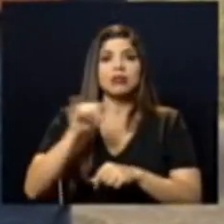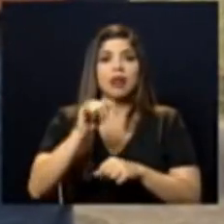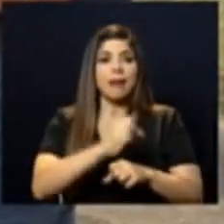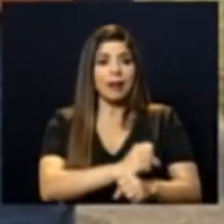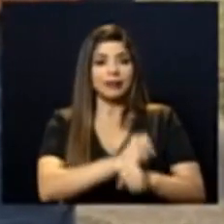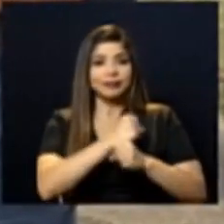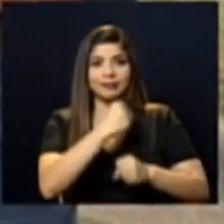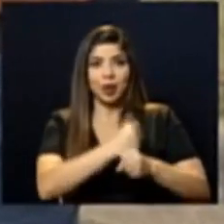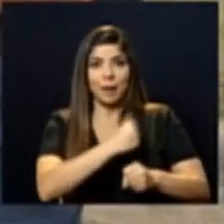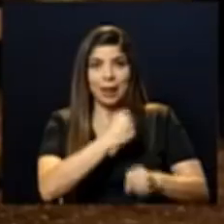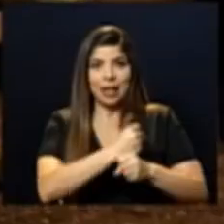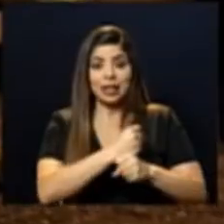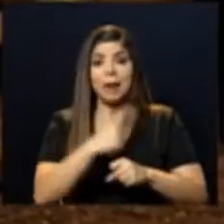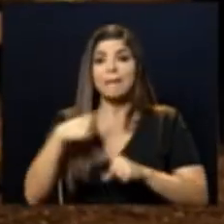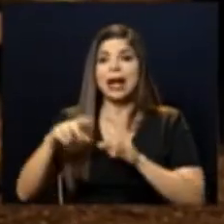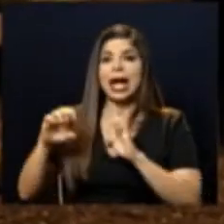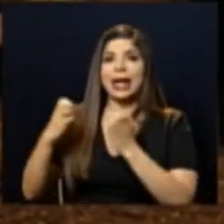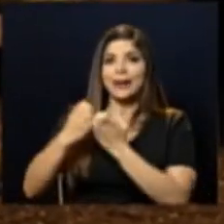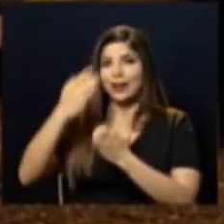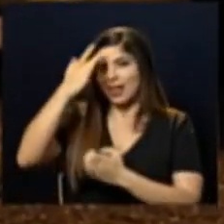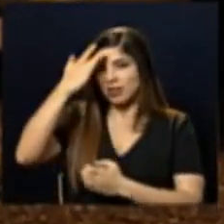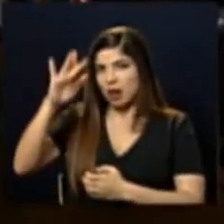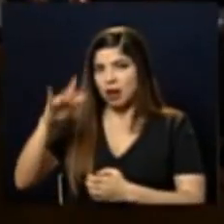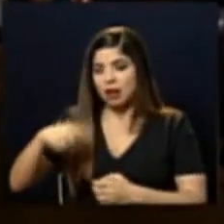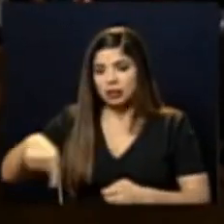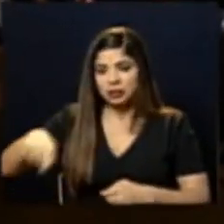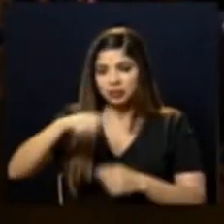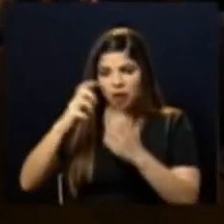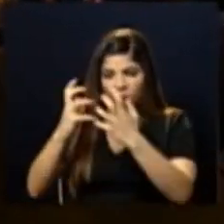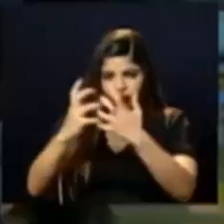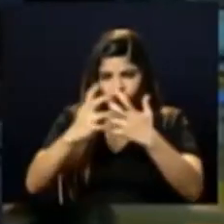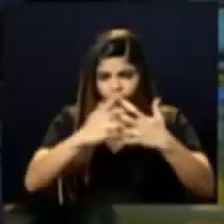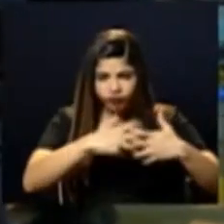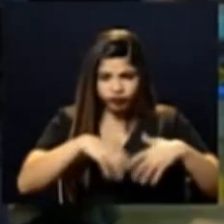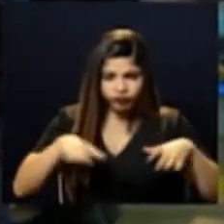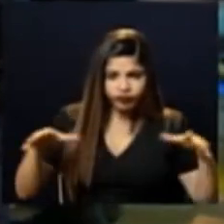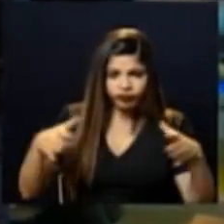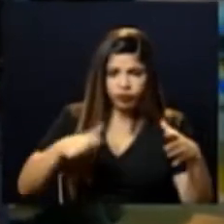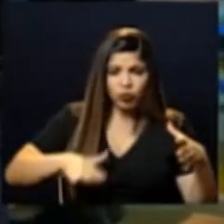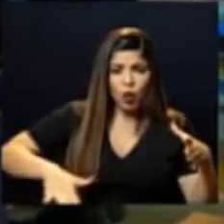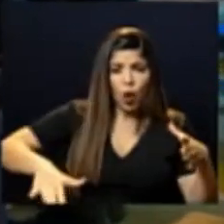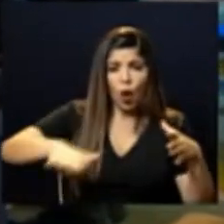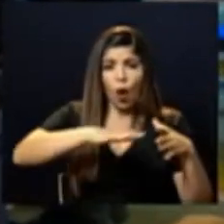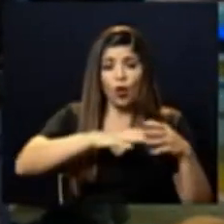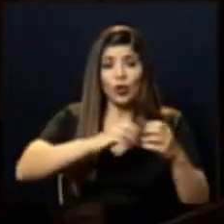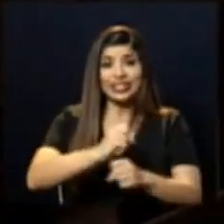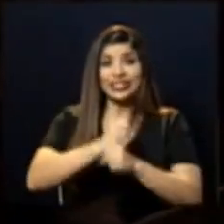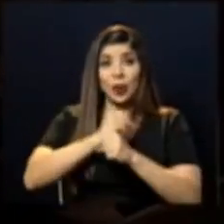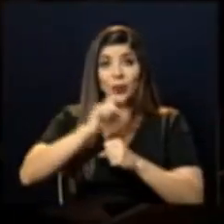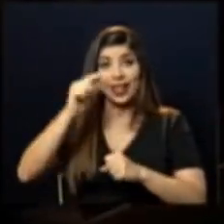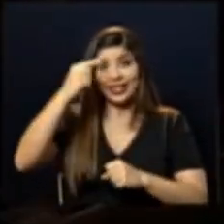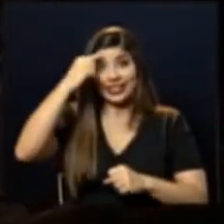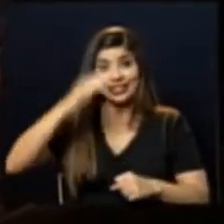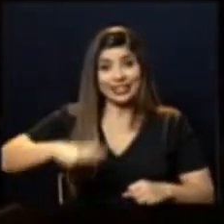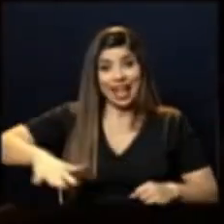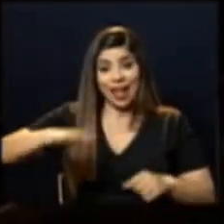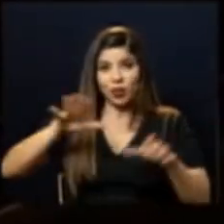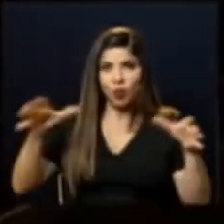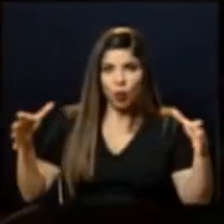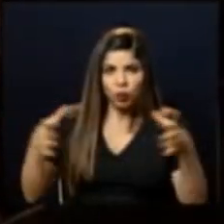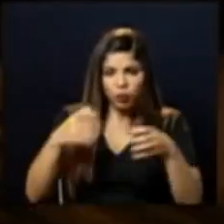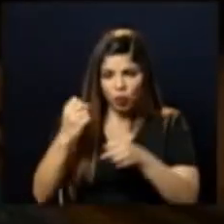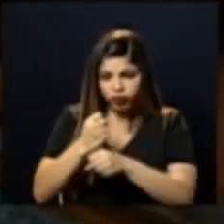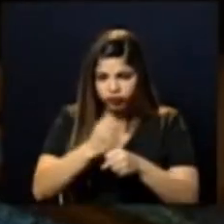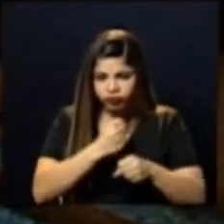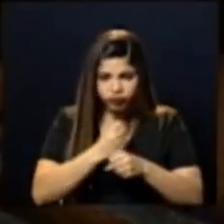seguridad operativa y de inteligencia, articulando con todos los cuerpos de seguridad del Estado. Lo logrado